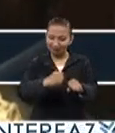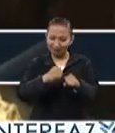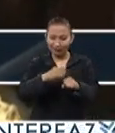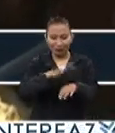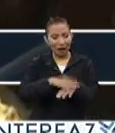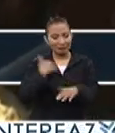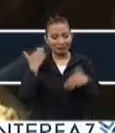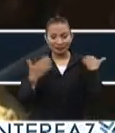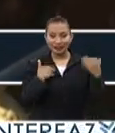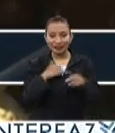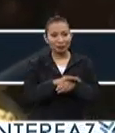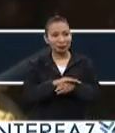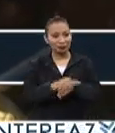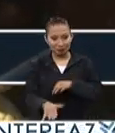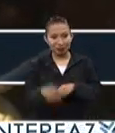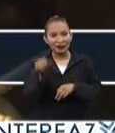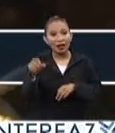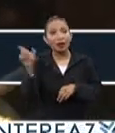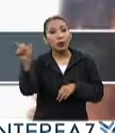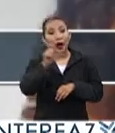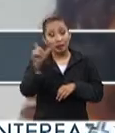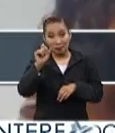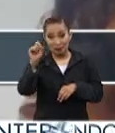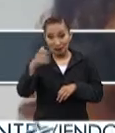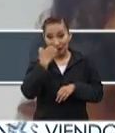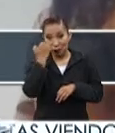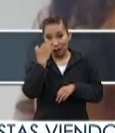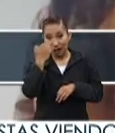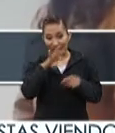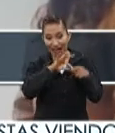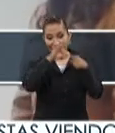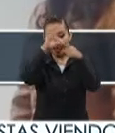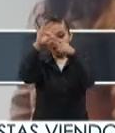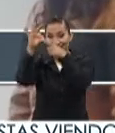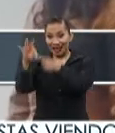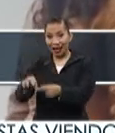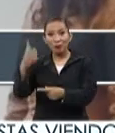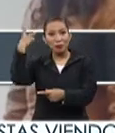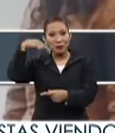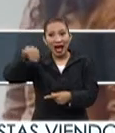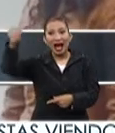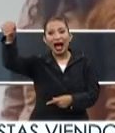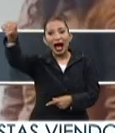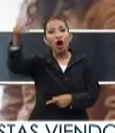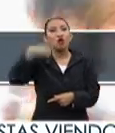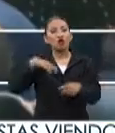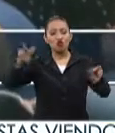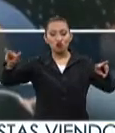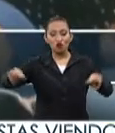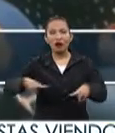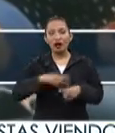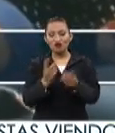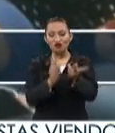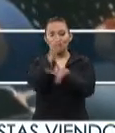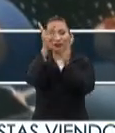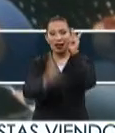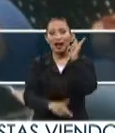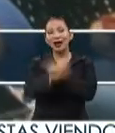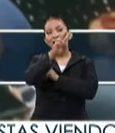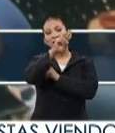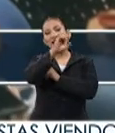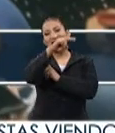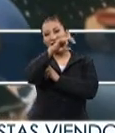la que más disfruté fue el hecho de que la misma escuela nos llevara de un tour a un viñedo y a las cataratas de